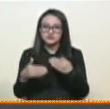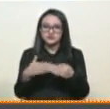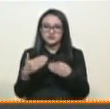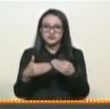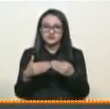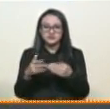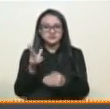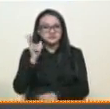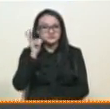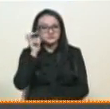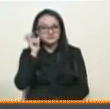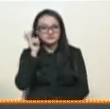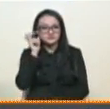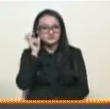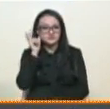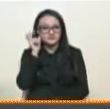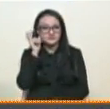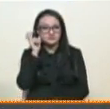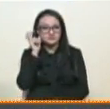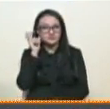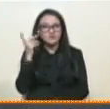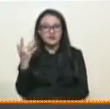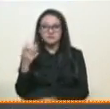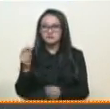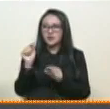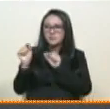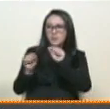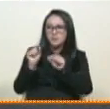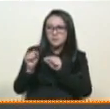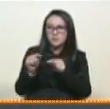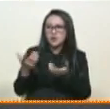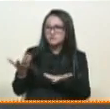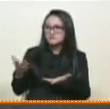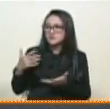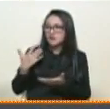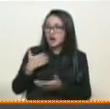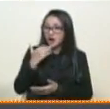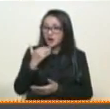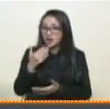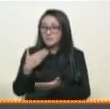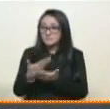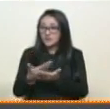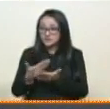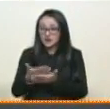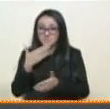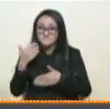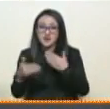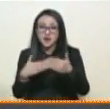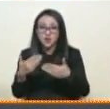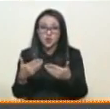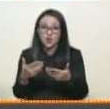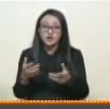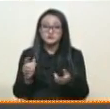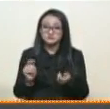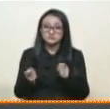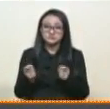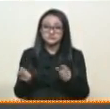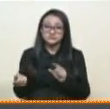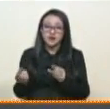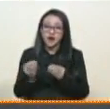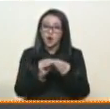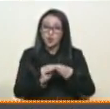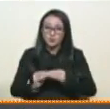se oyen observaciones, se reciben planteamientos, se hacen los ajustes